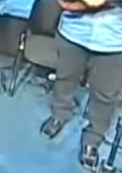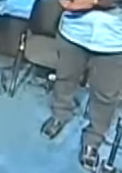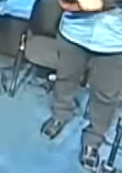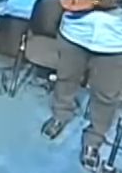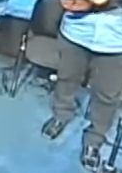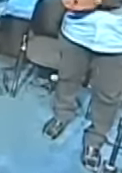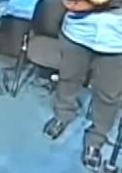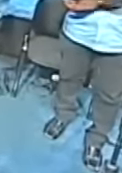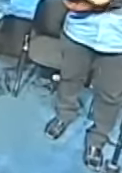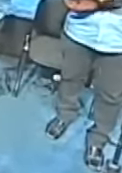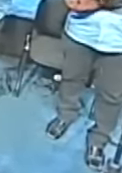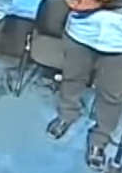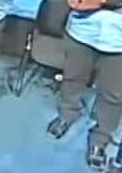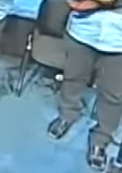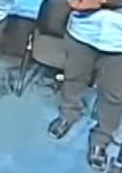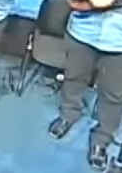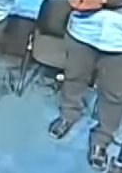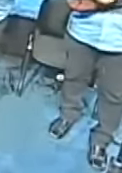datan de